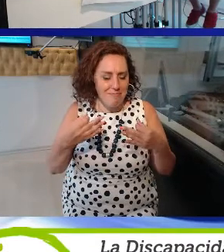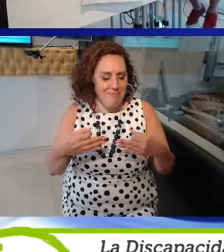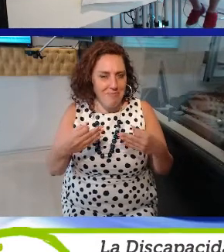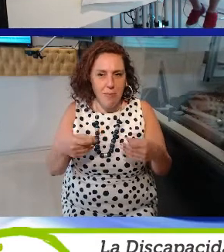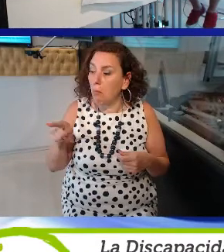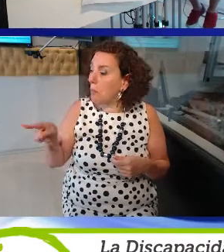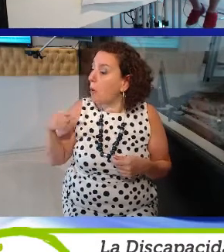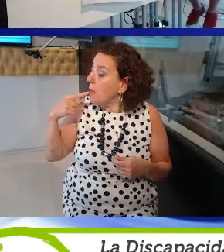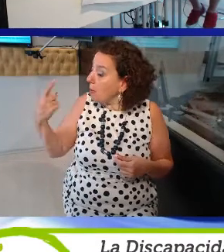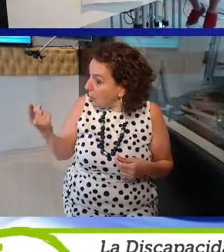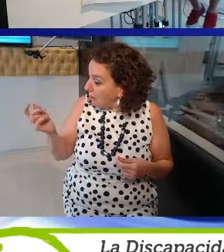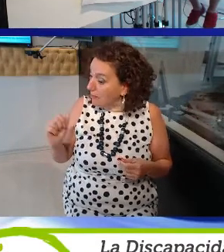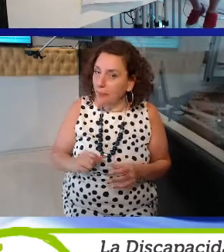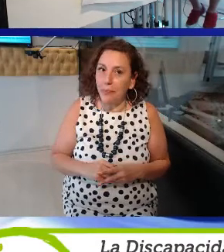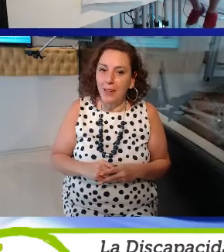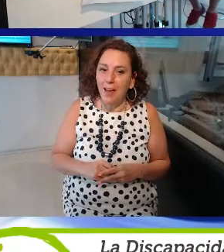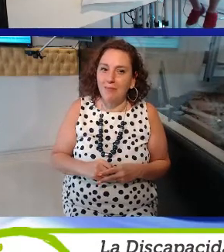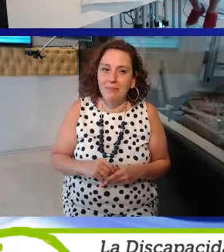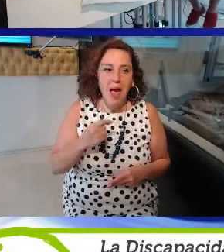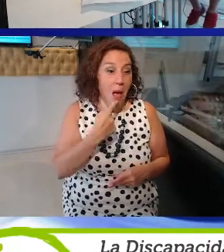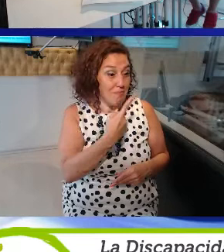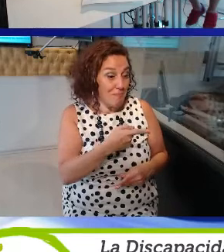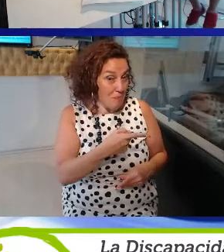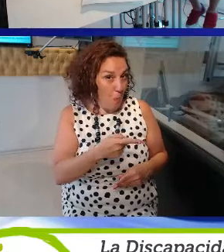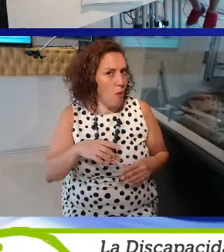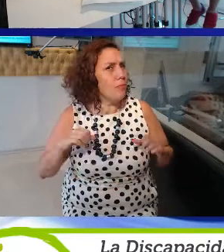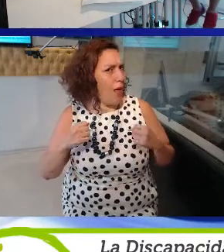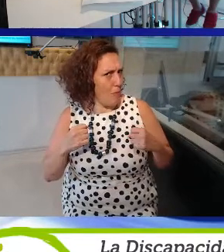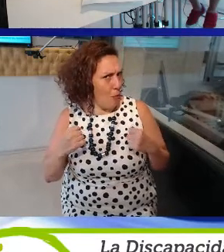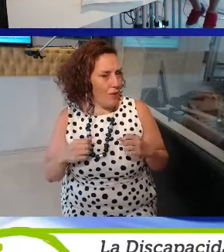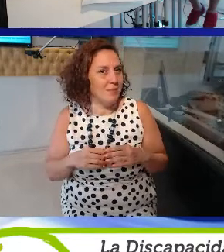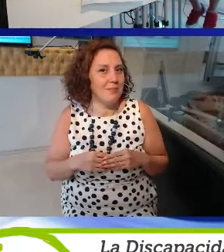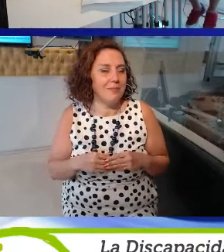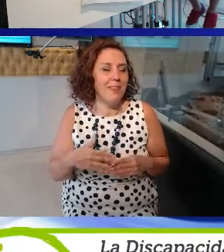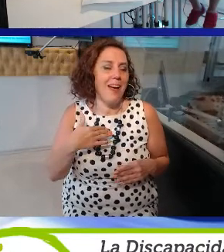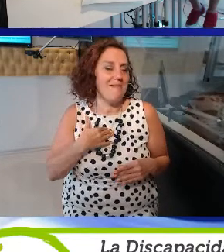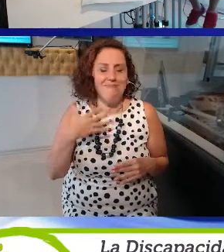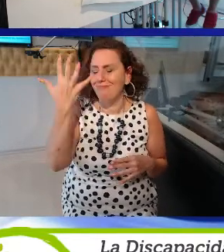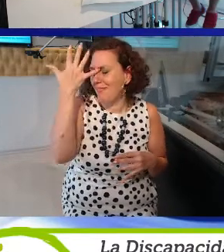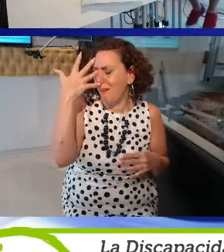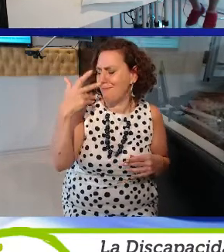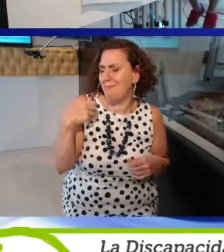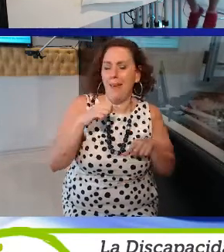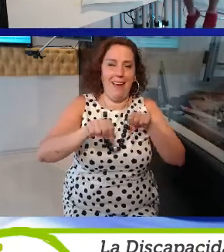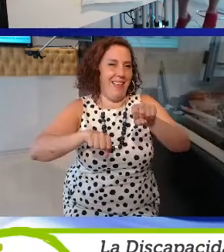pregunta? ¿Tenés algún hobby o haces algún deporte? Me gusta mucho andar en bici,